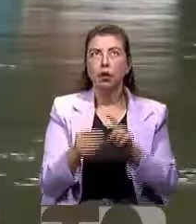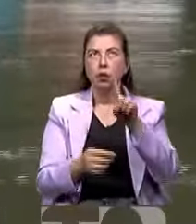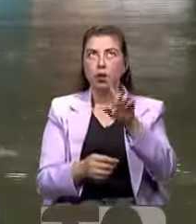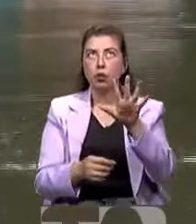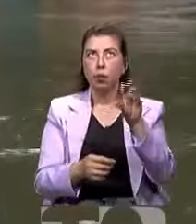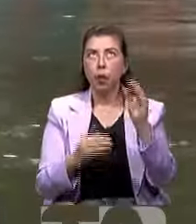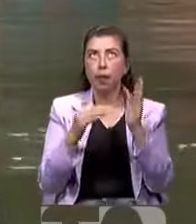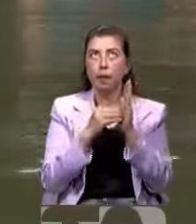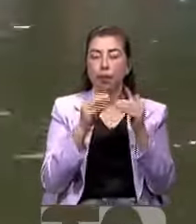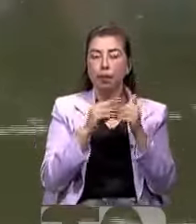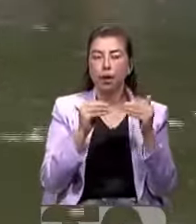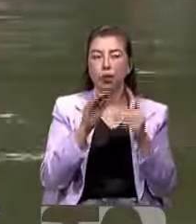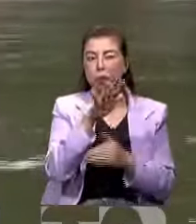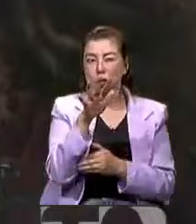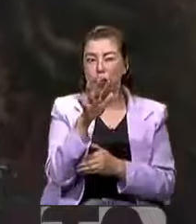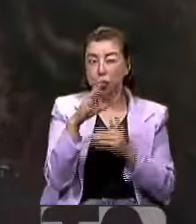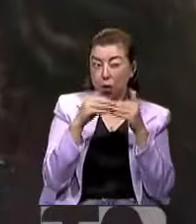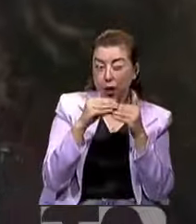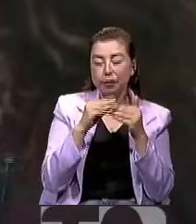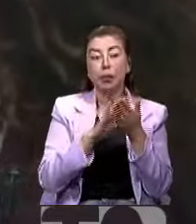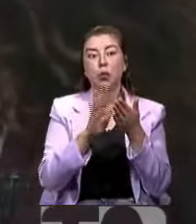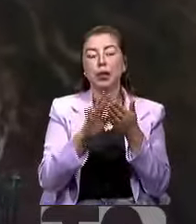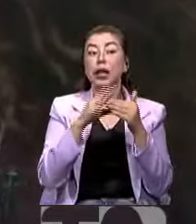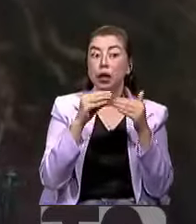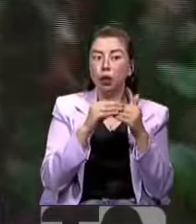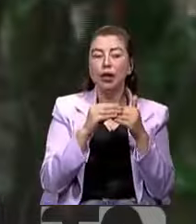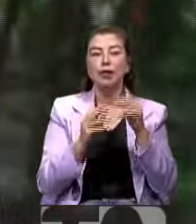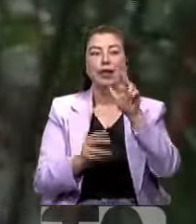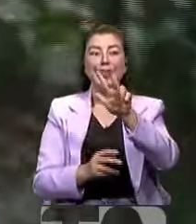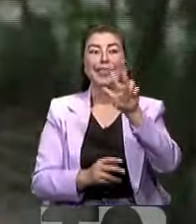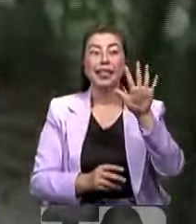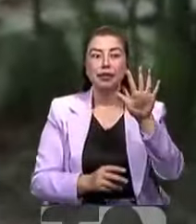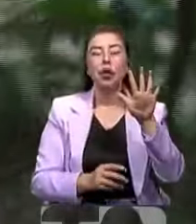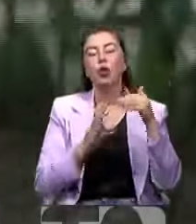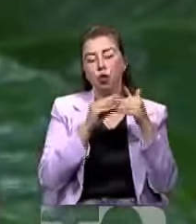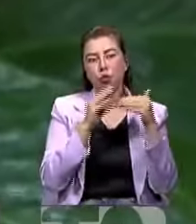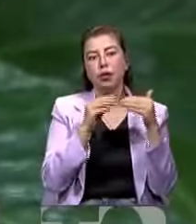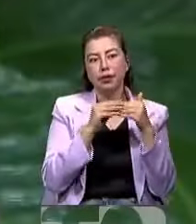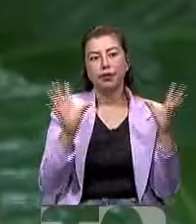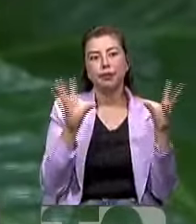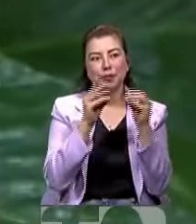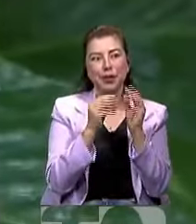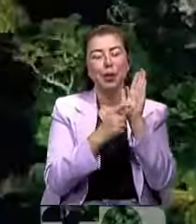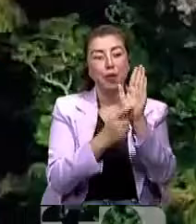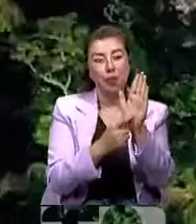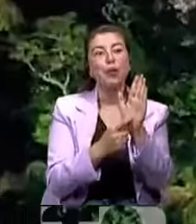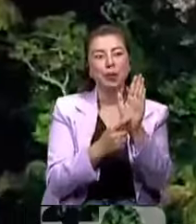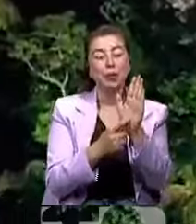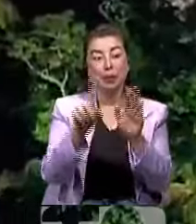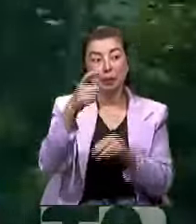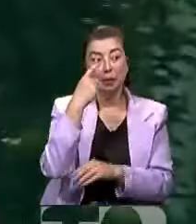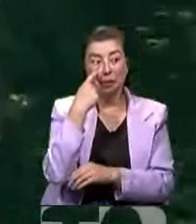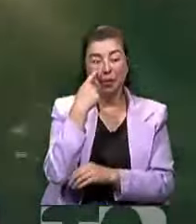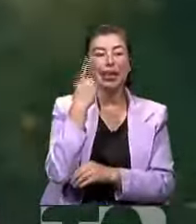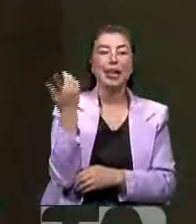Es decir, $35. Y es que Ecuador es el segundo país del mundo que más visita el hermano